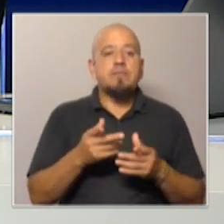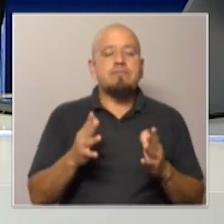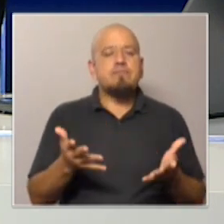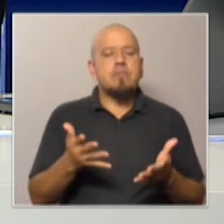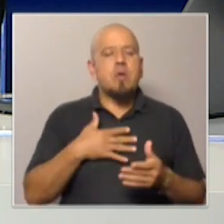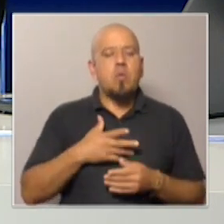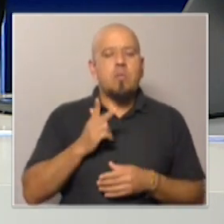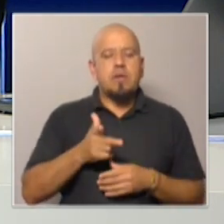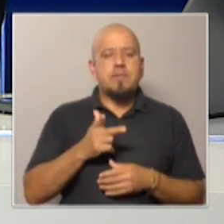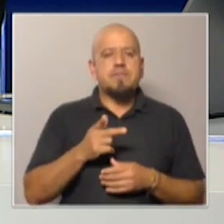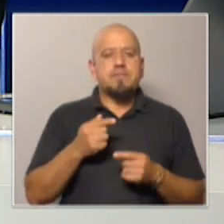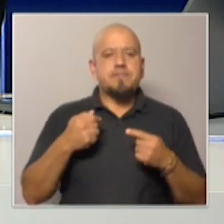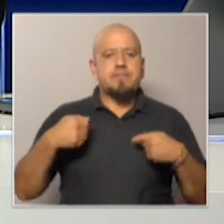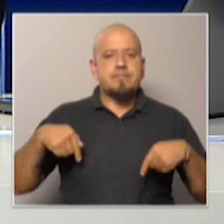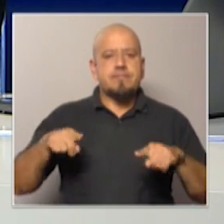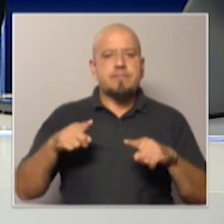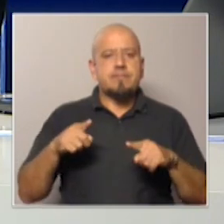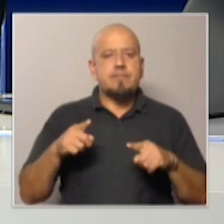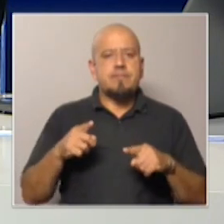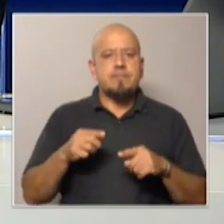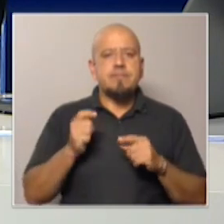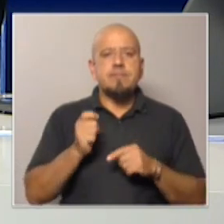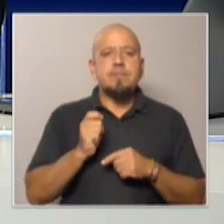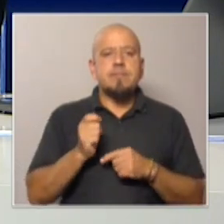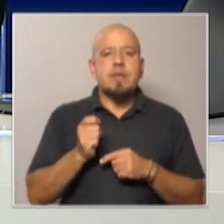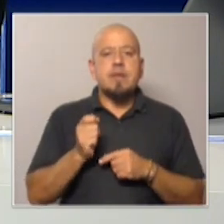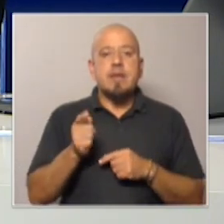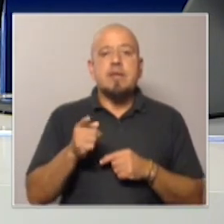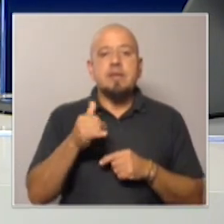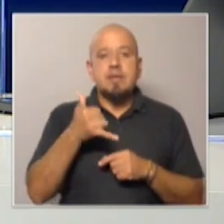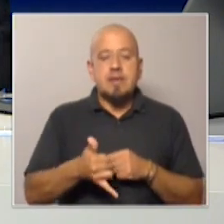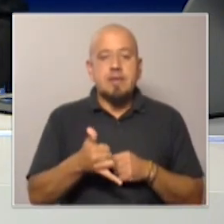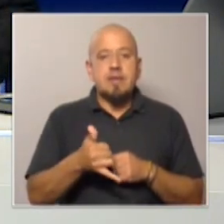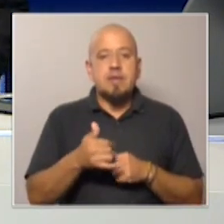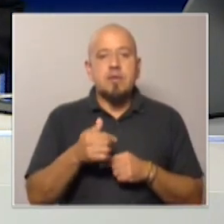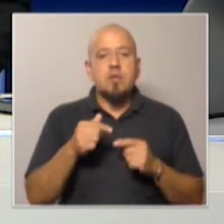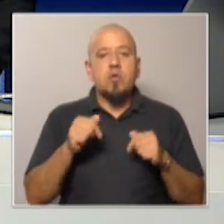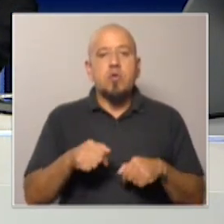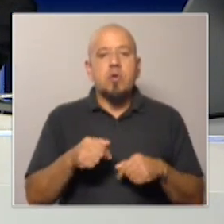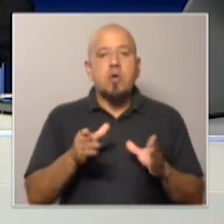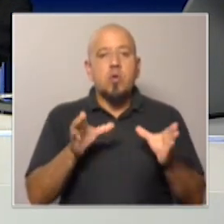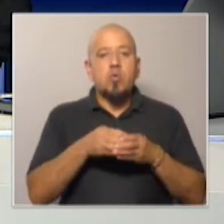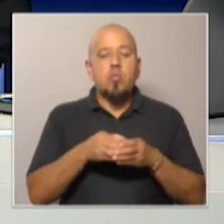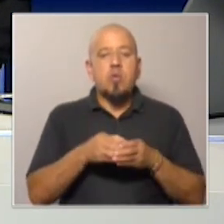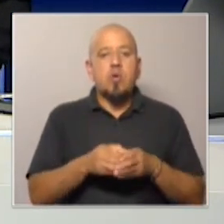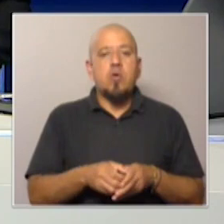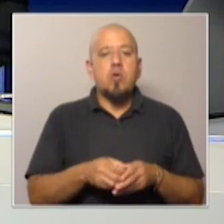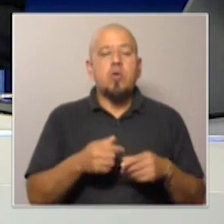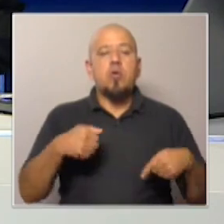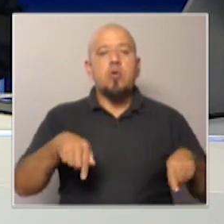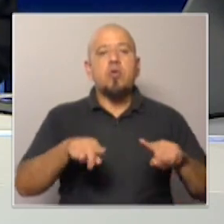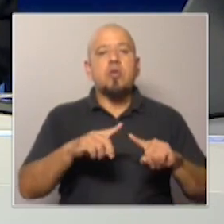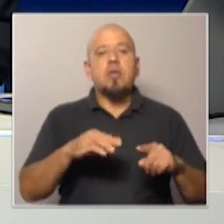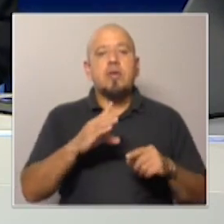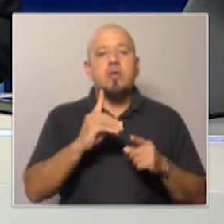¿no? Ese acercamiento con quienes están transitando la enfermedad. Claro, porque hoy el espacio del Grupo Uruguayo Interdisciplinario de Análisis de